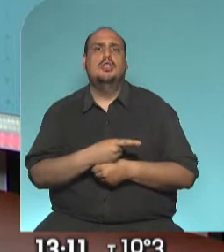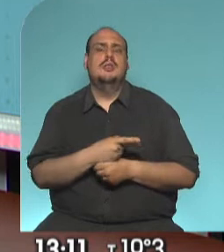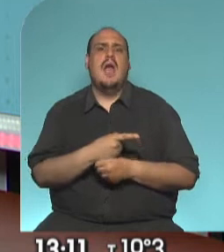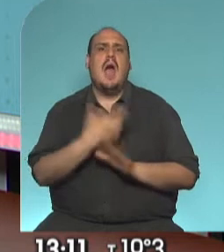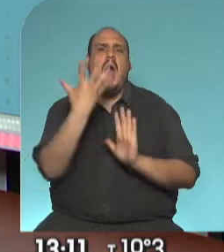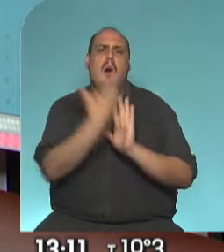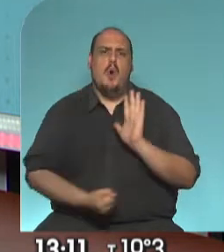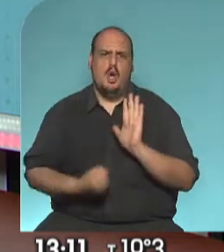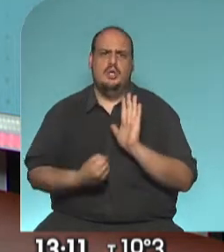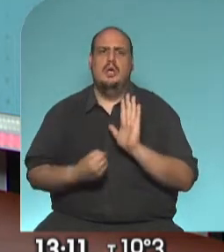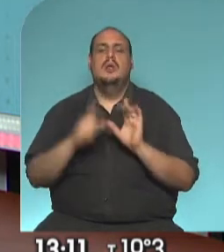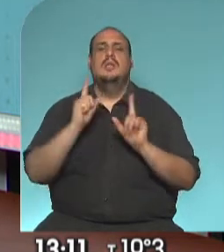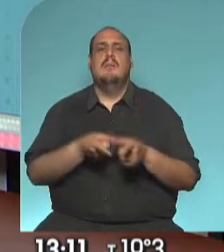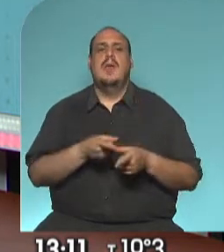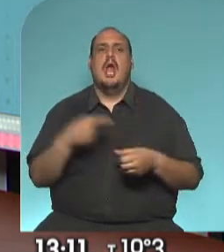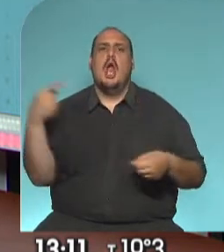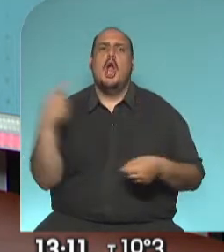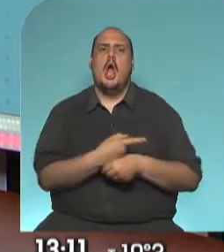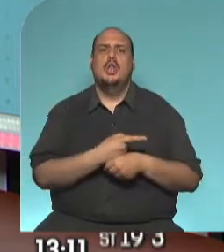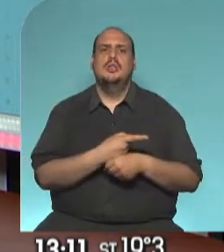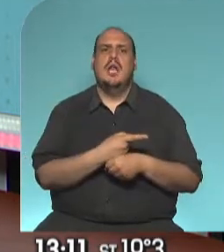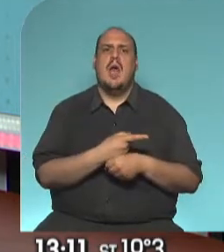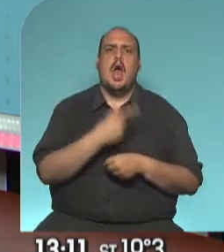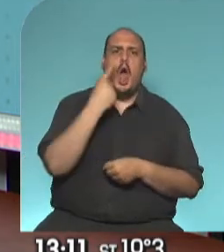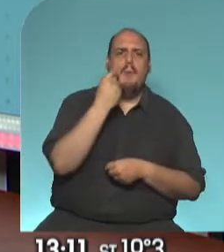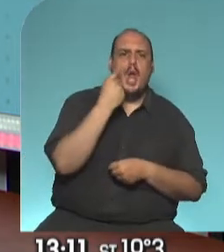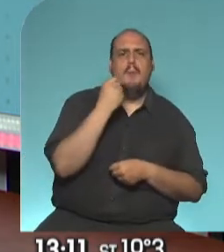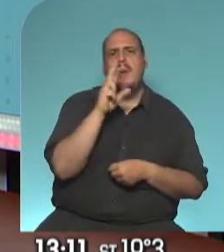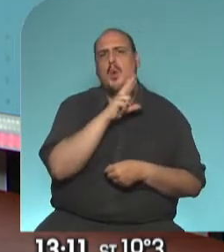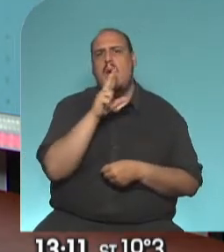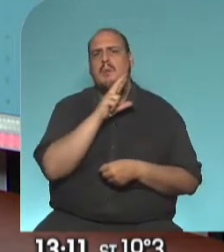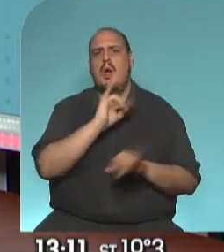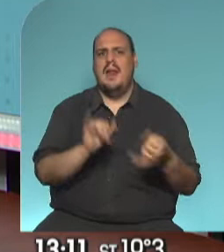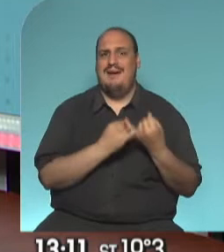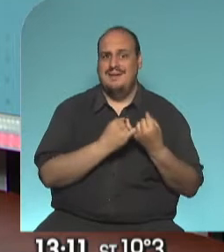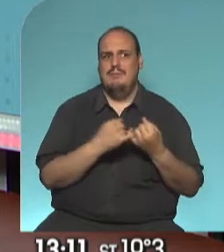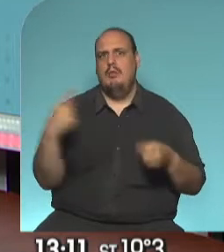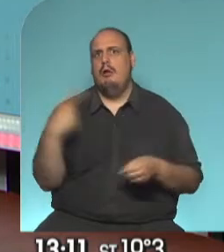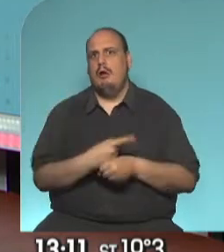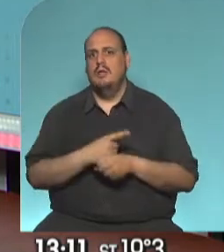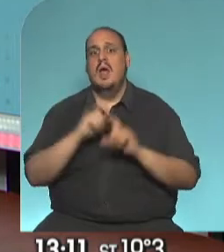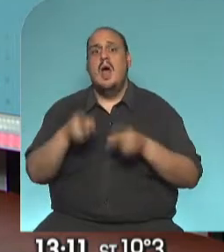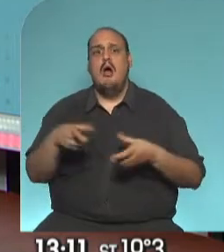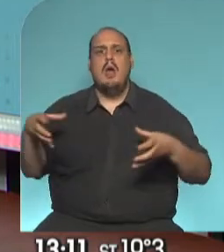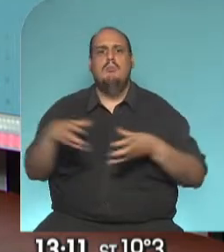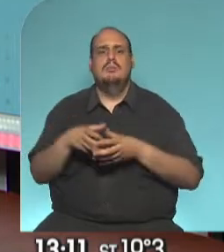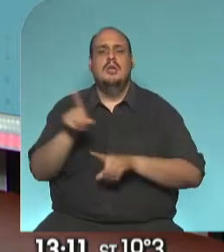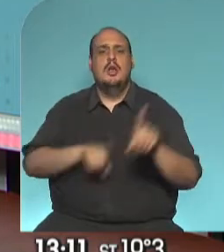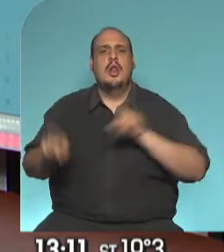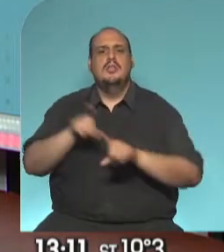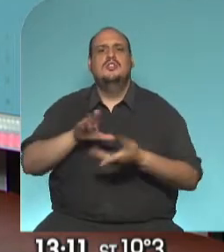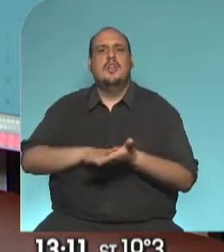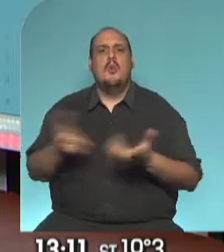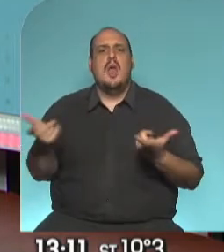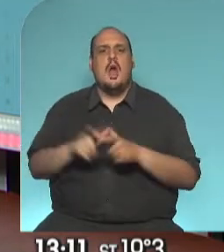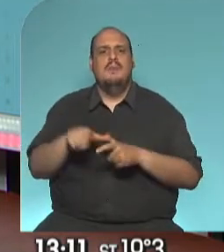y la unión de personas del mismo sexo, y también actualmente está dirigiendo la célula de crisis sobre el coronavirus